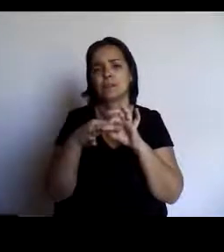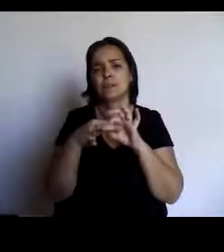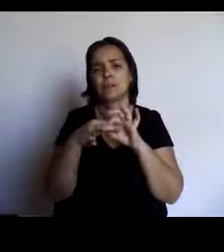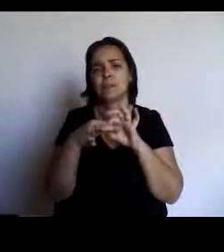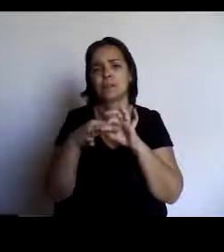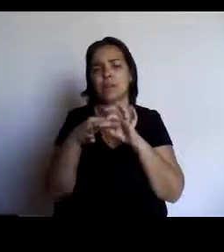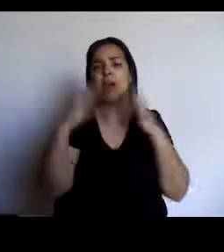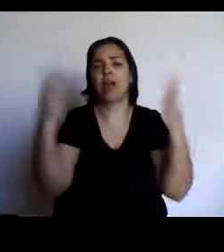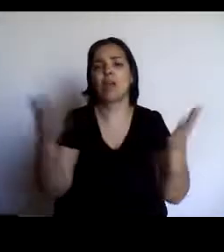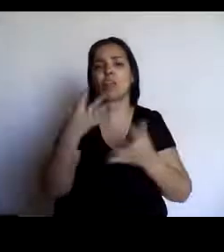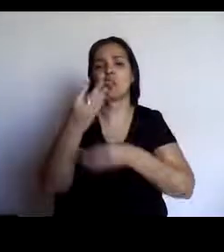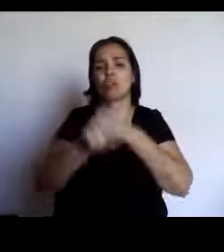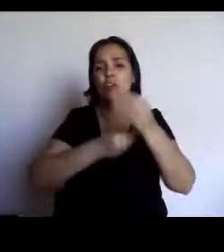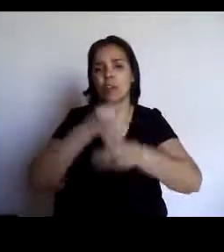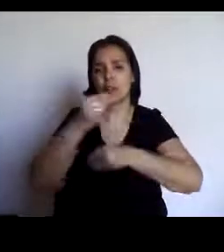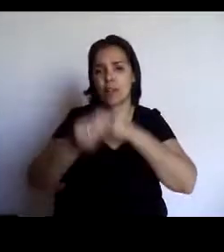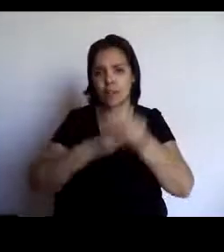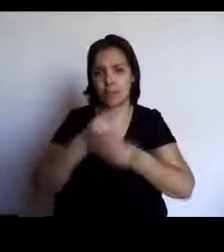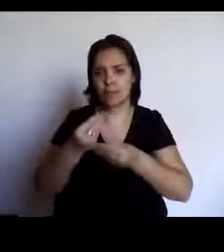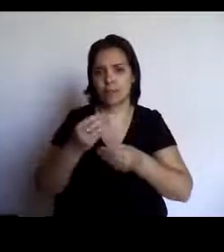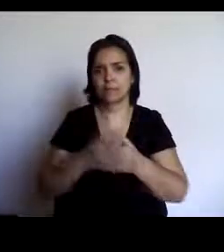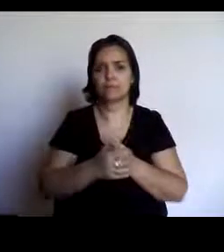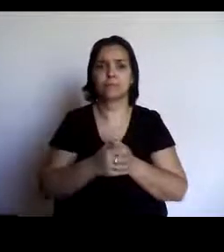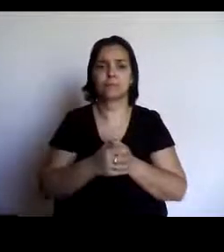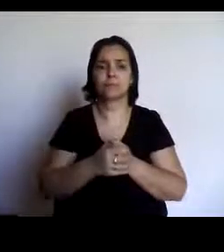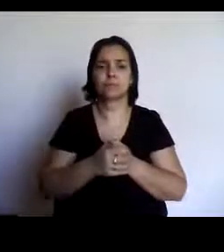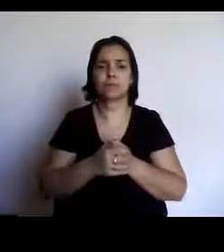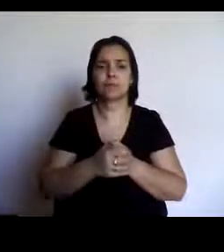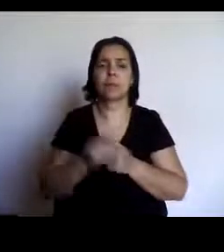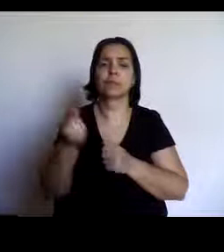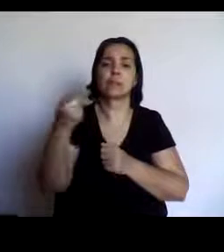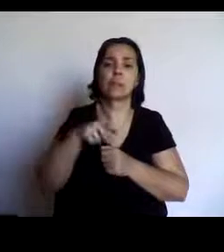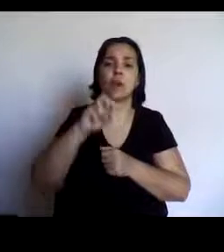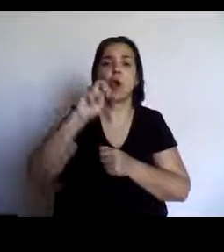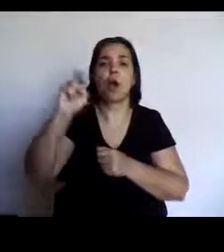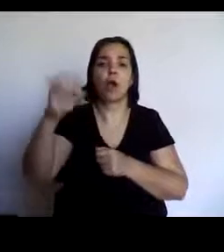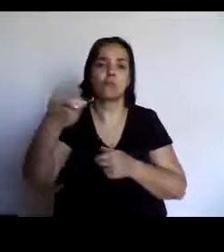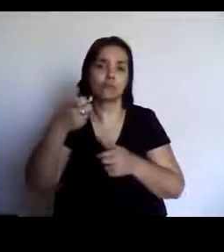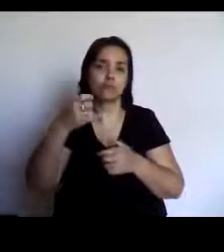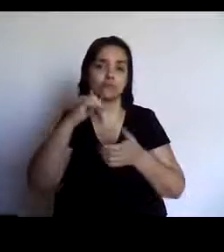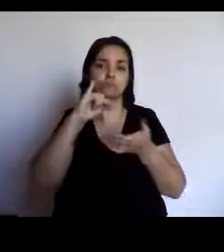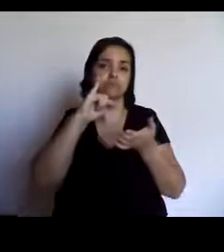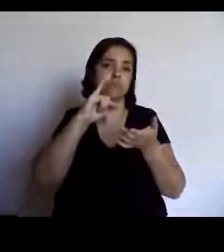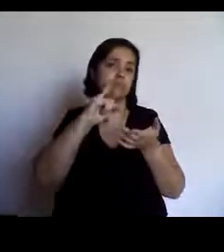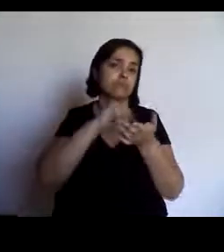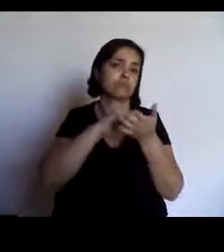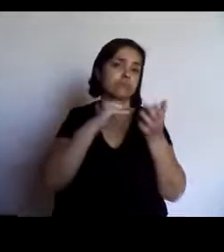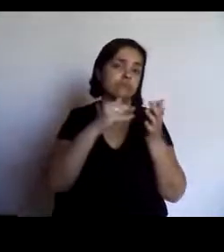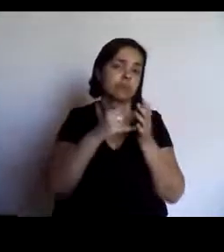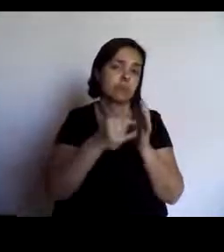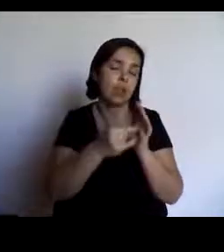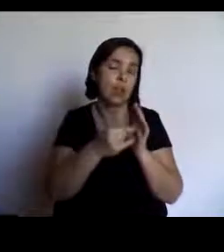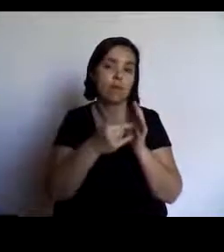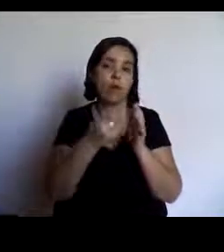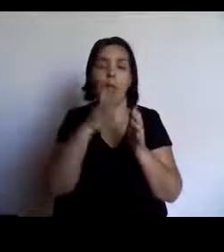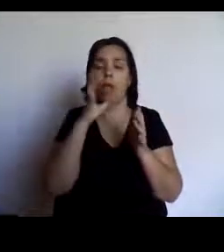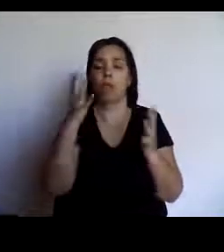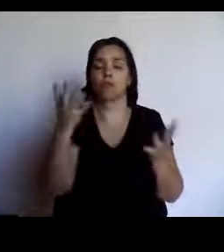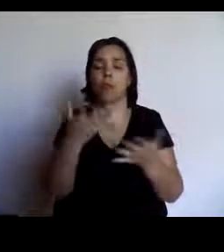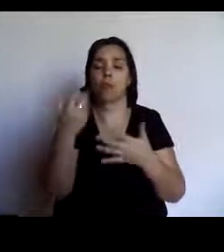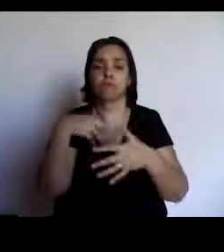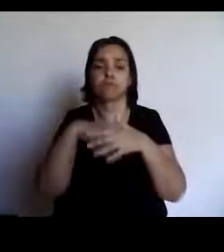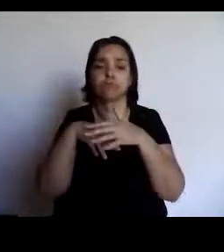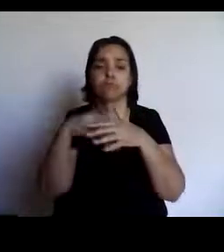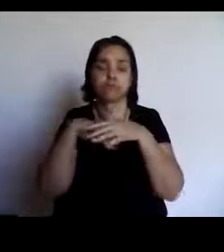actuaciones. Hay también otra serie de proyectos que estamos desarrollando, que son proyectos